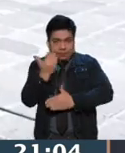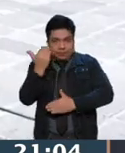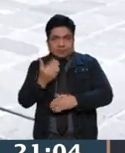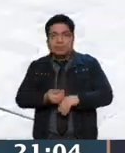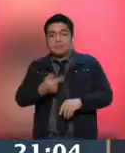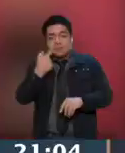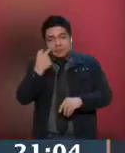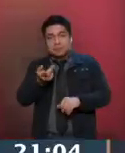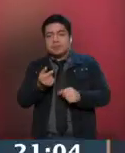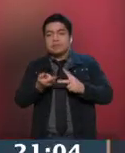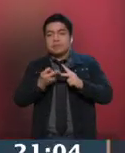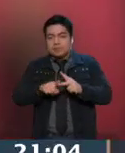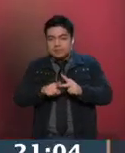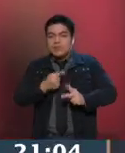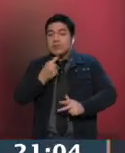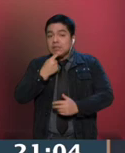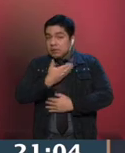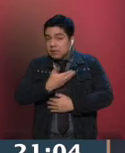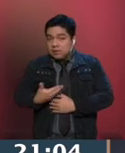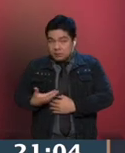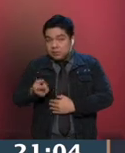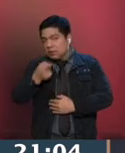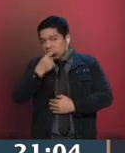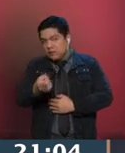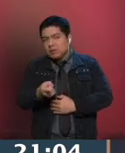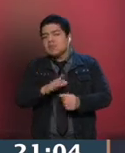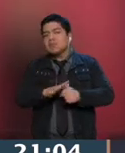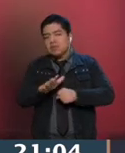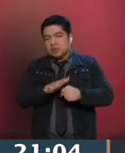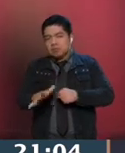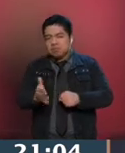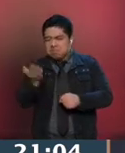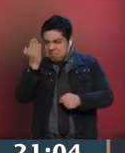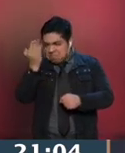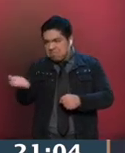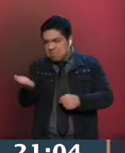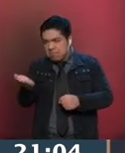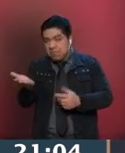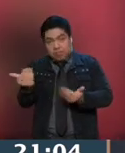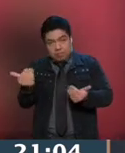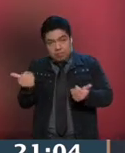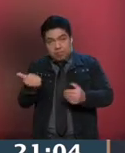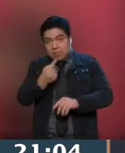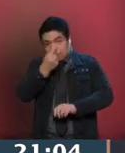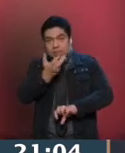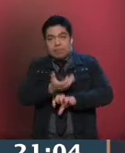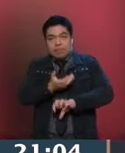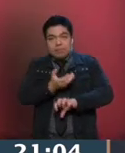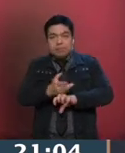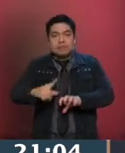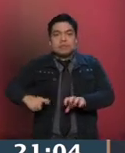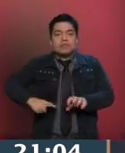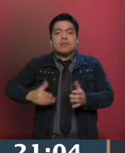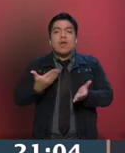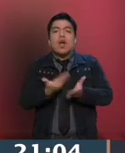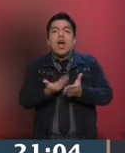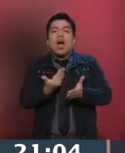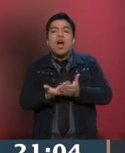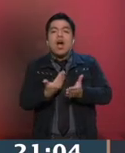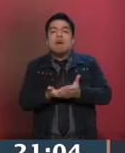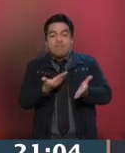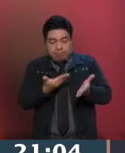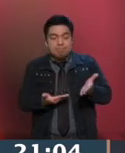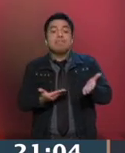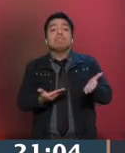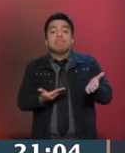El primero, el presidente Andrés Manuel López Obrador le exigió al gobierno de Estados Unidos pruebas de los dichos de la